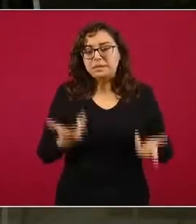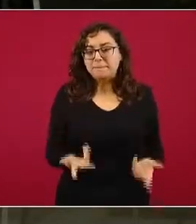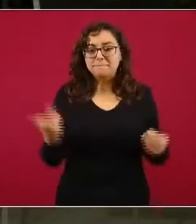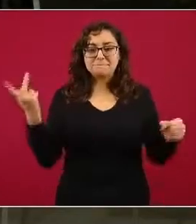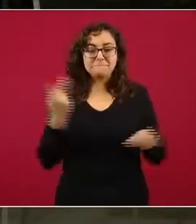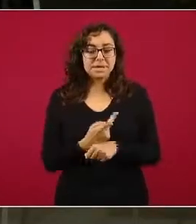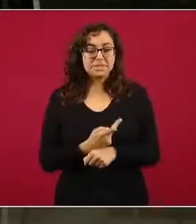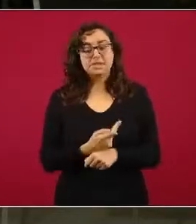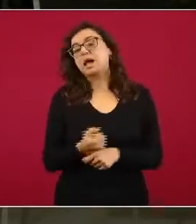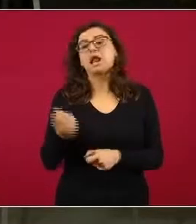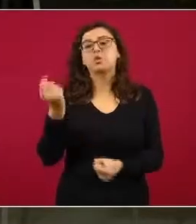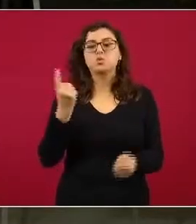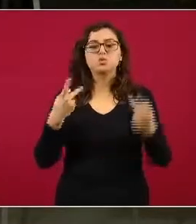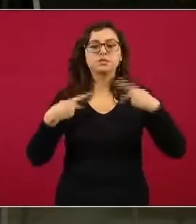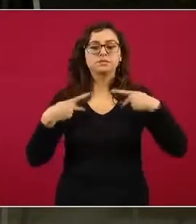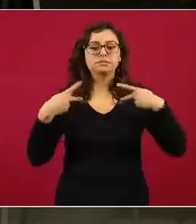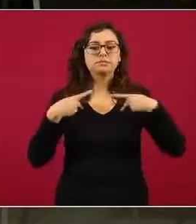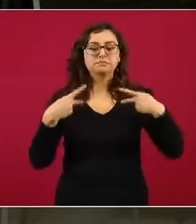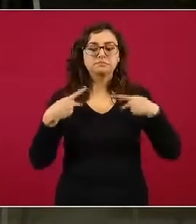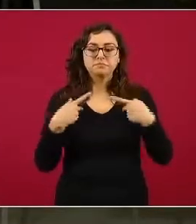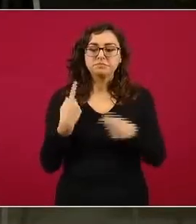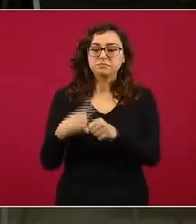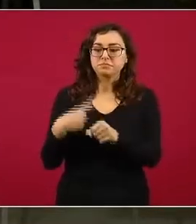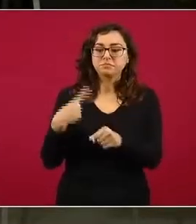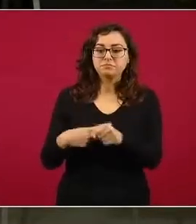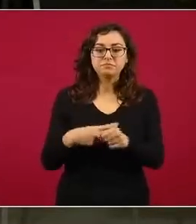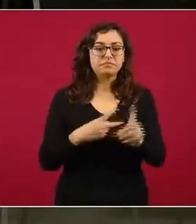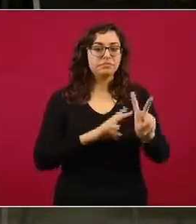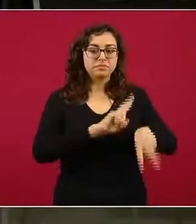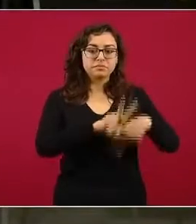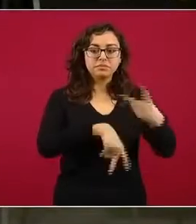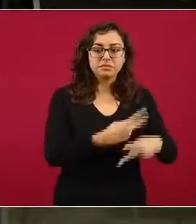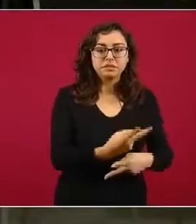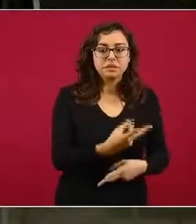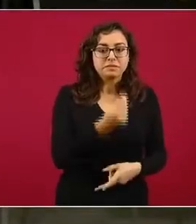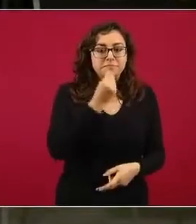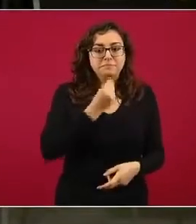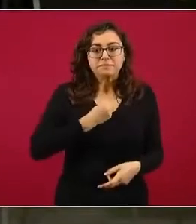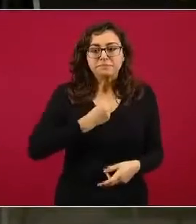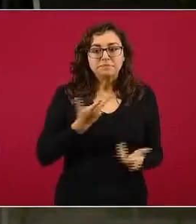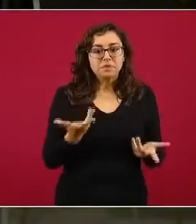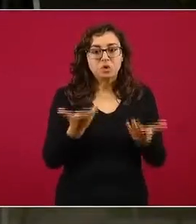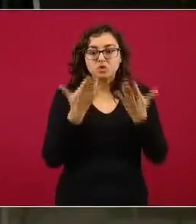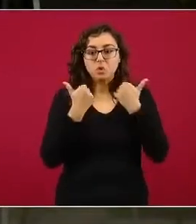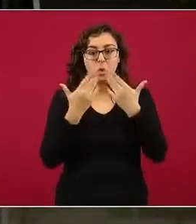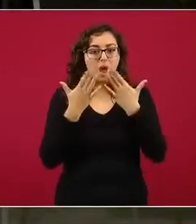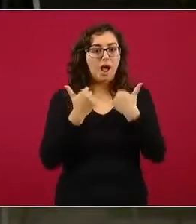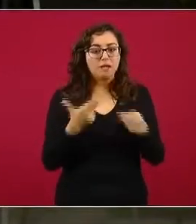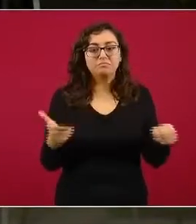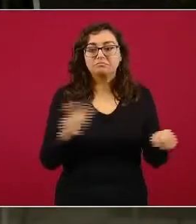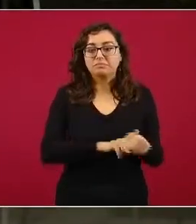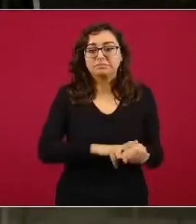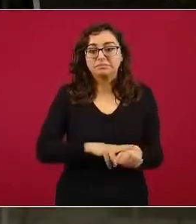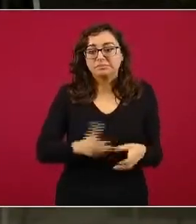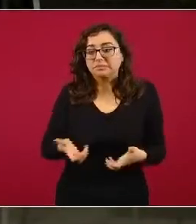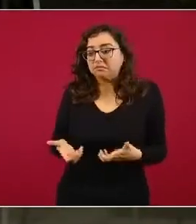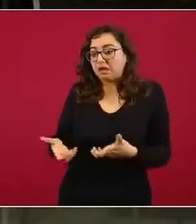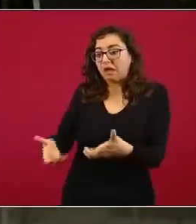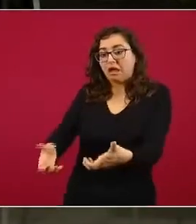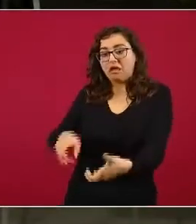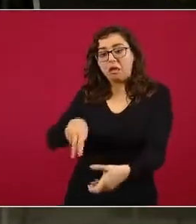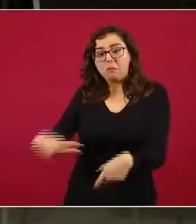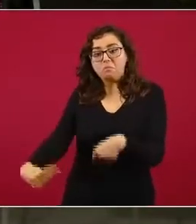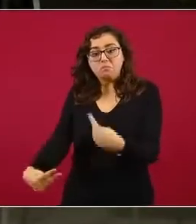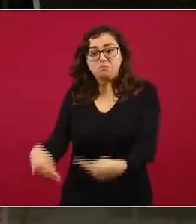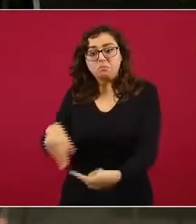diciendo, no están teniendo espacio, se están muriendo prácticamente en la calle. Y se lo digo porque yo pude ver a